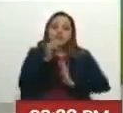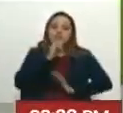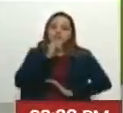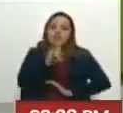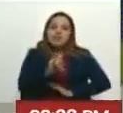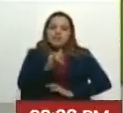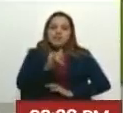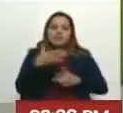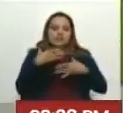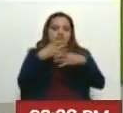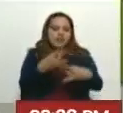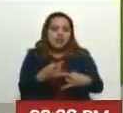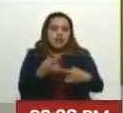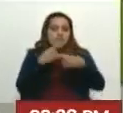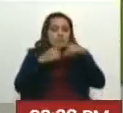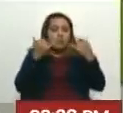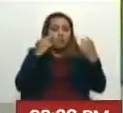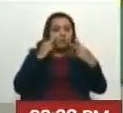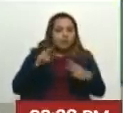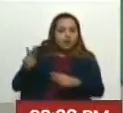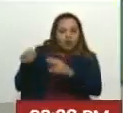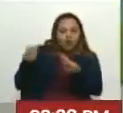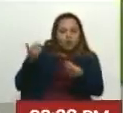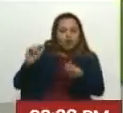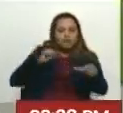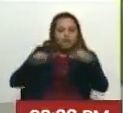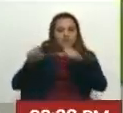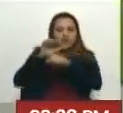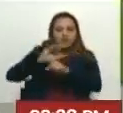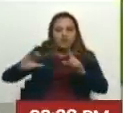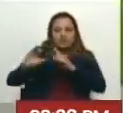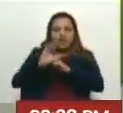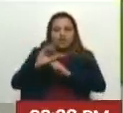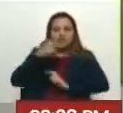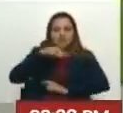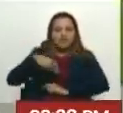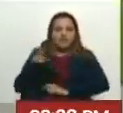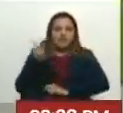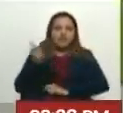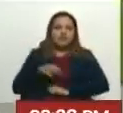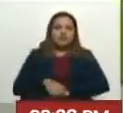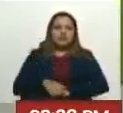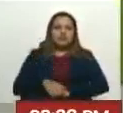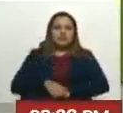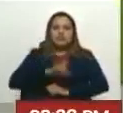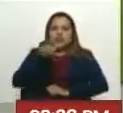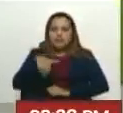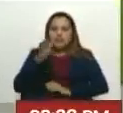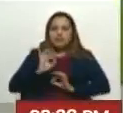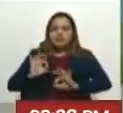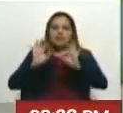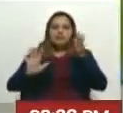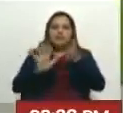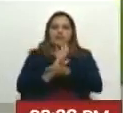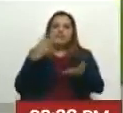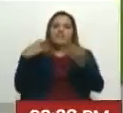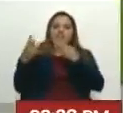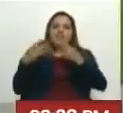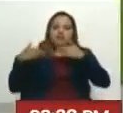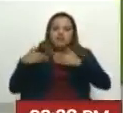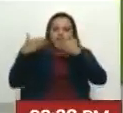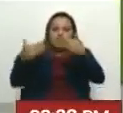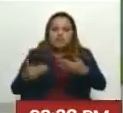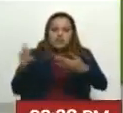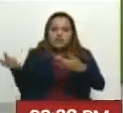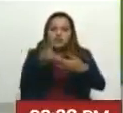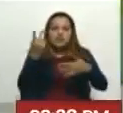parte nos corresponde mirar cómo anda la movida cultural en nuestro país y sobre todo en víspera de lo que es el Festival Progresista en su